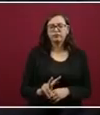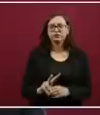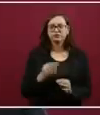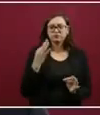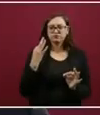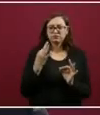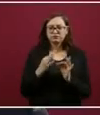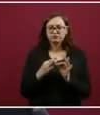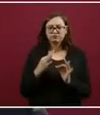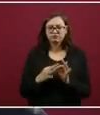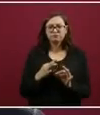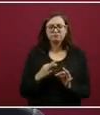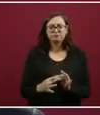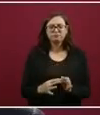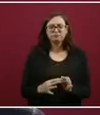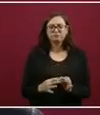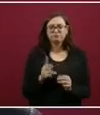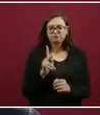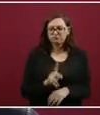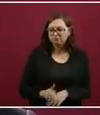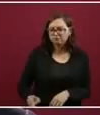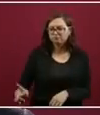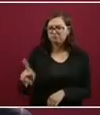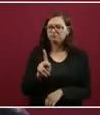el derecho del pueblo de México